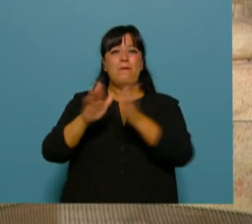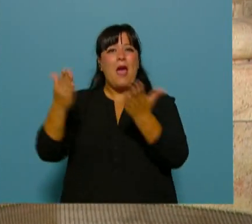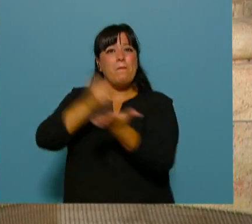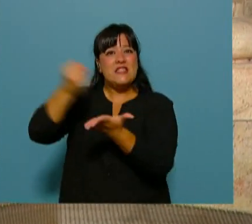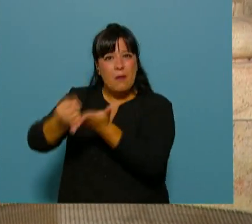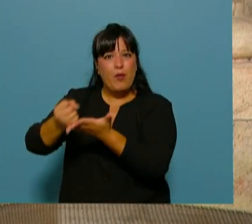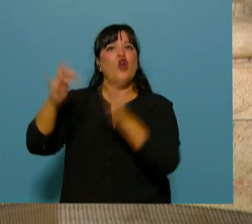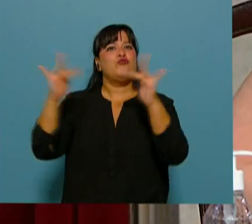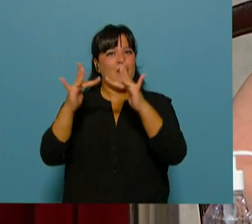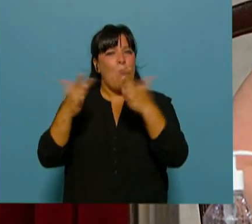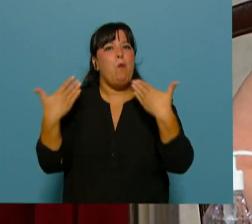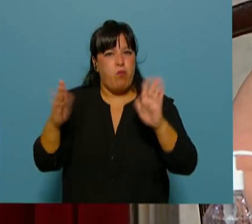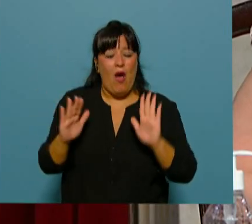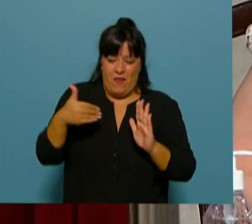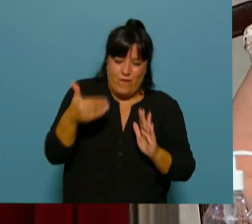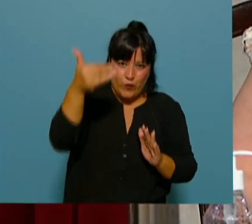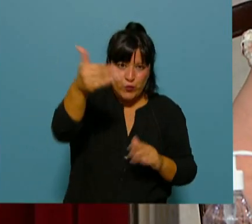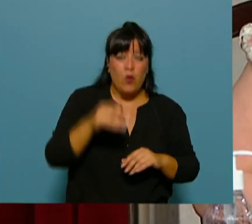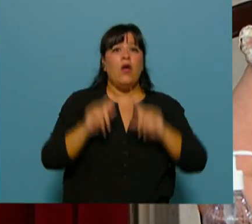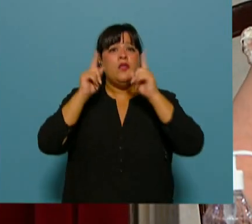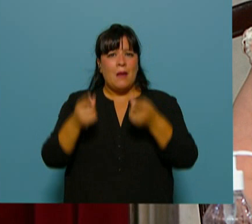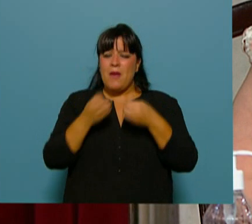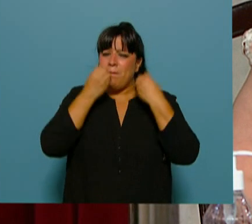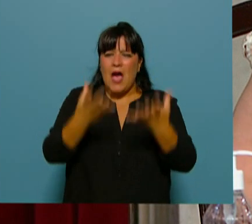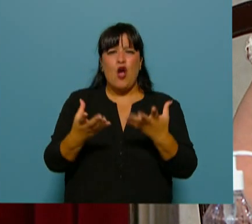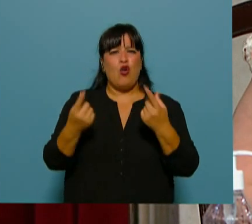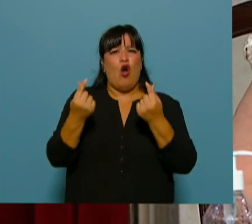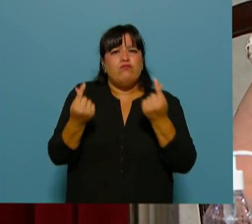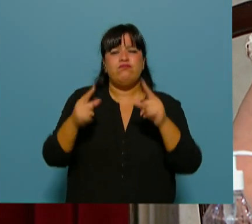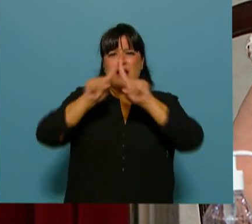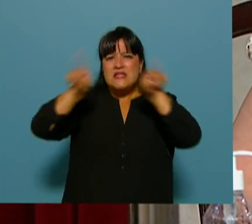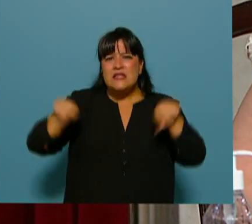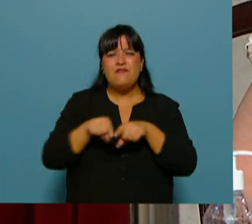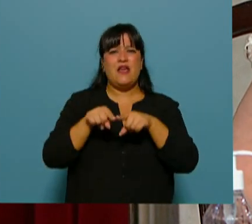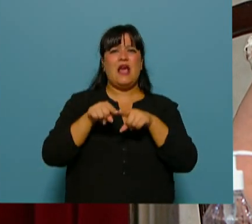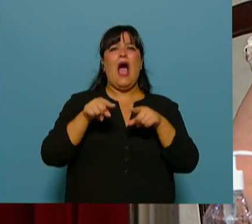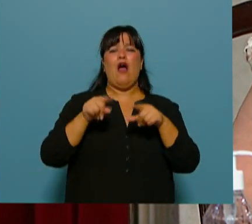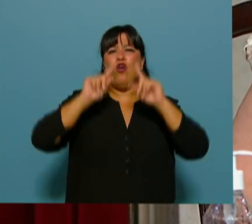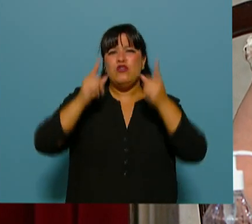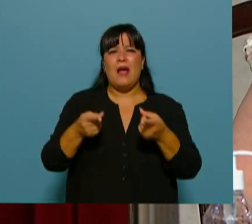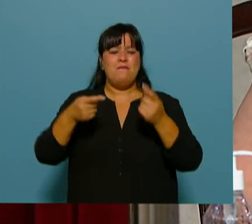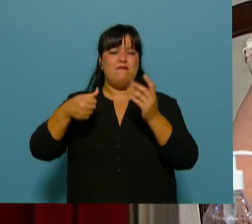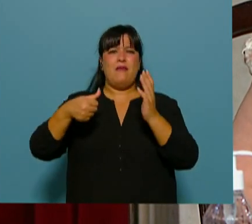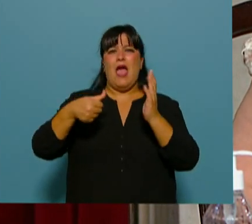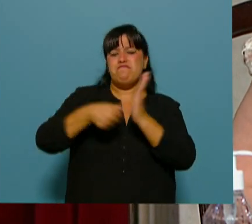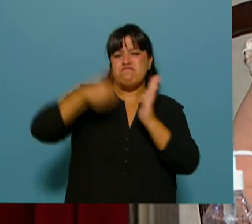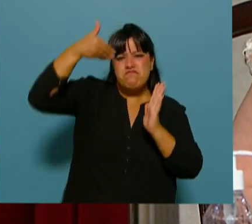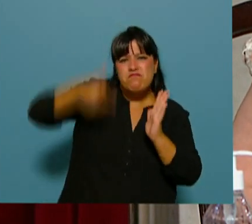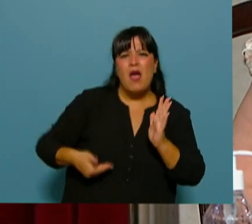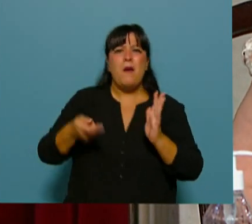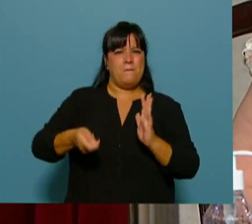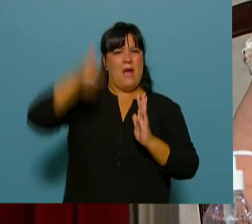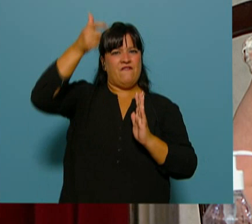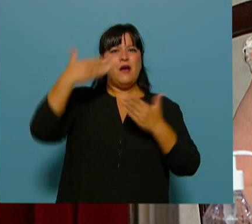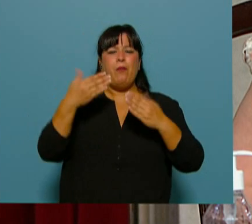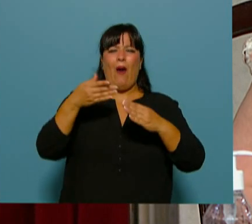remota. Al mismo tiempo, seguiremos mejorando el otorgamiento de certificados de preidentificación para facilitar